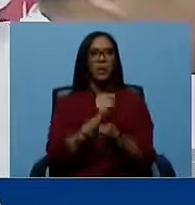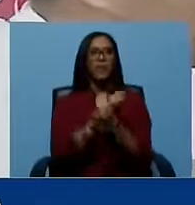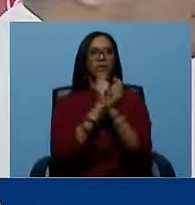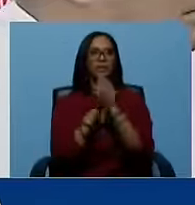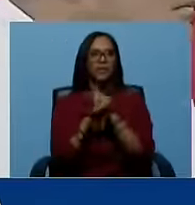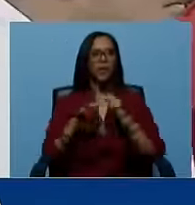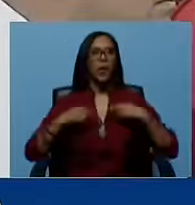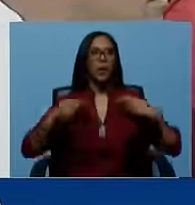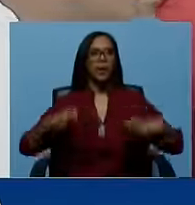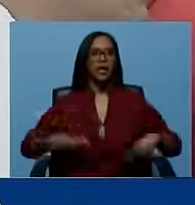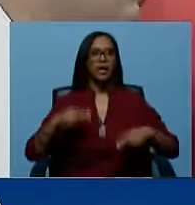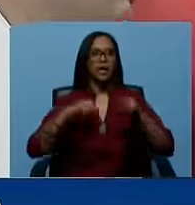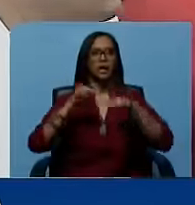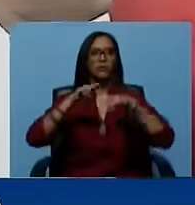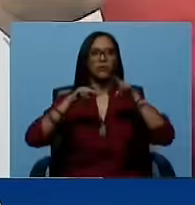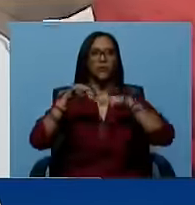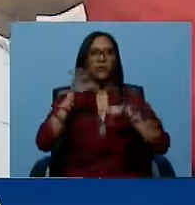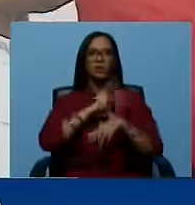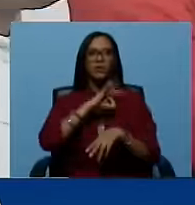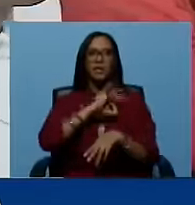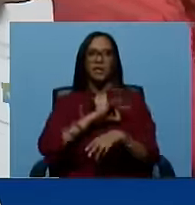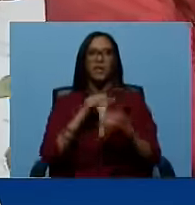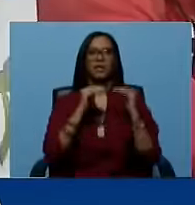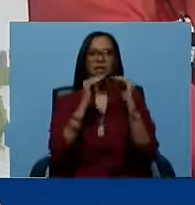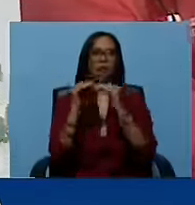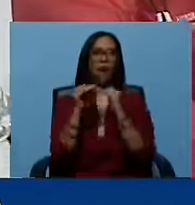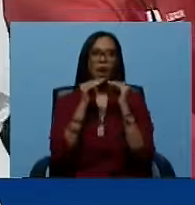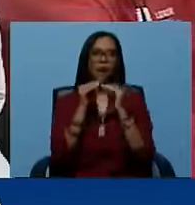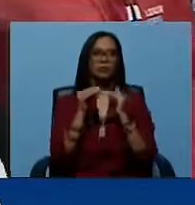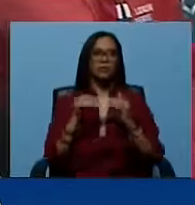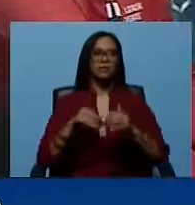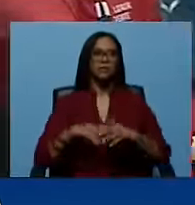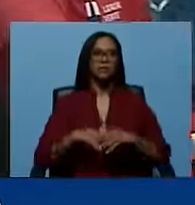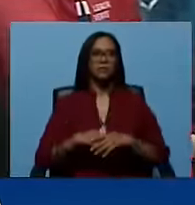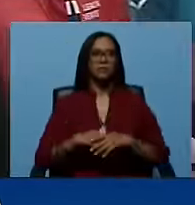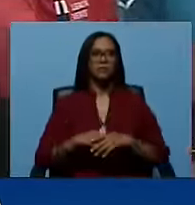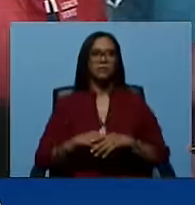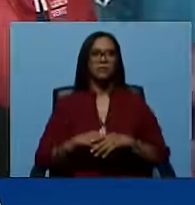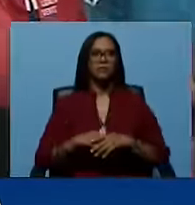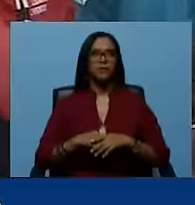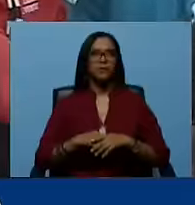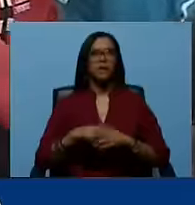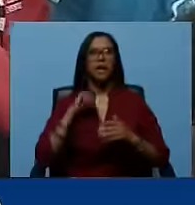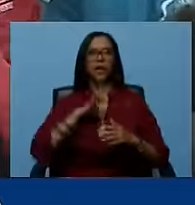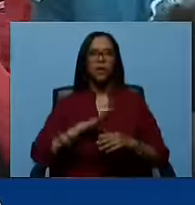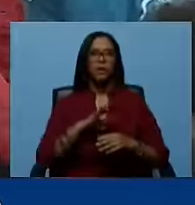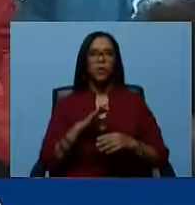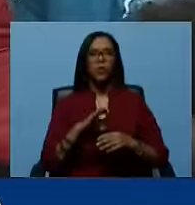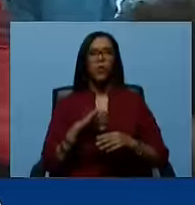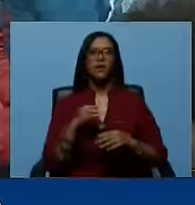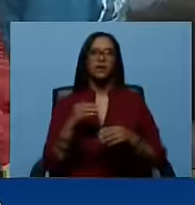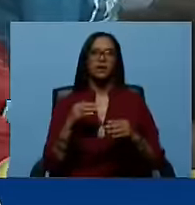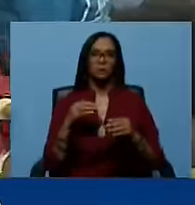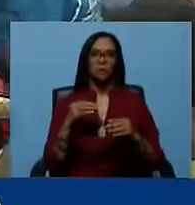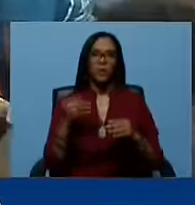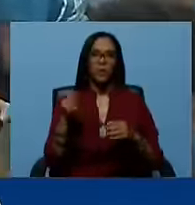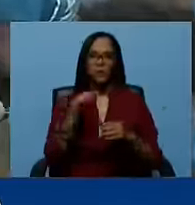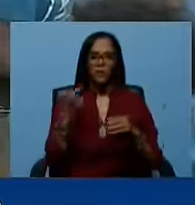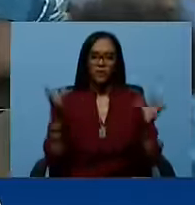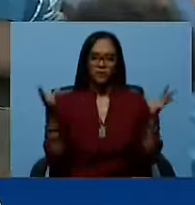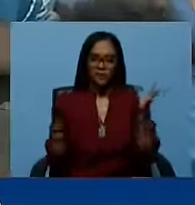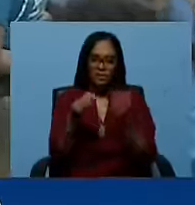la humanidad y construir una sociedad de iguales. Estoy tratando de sintetizar la